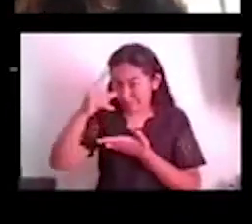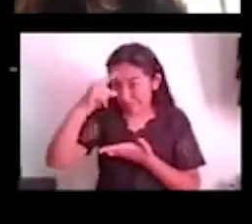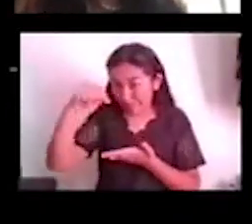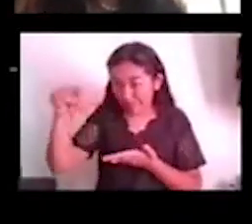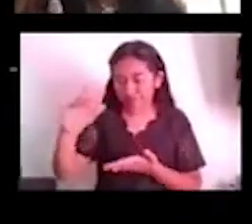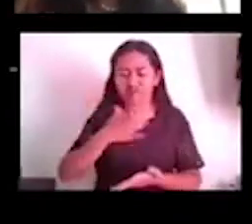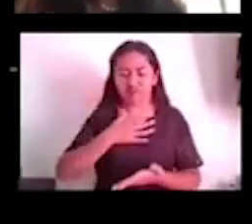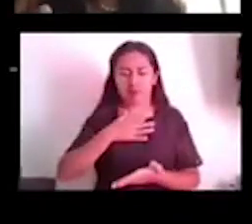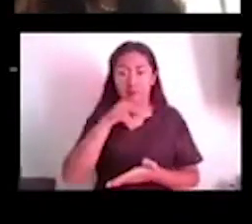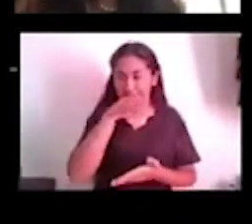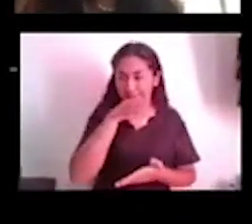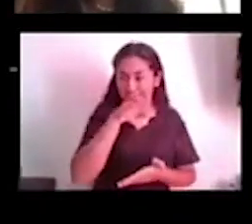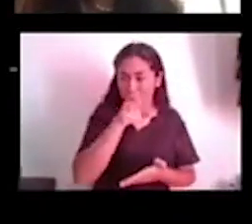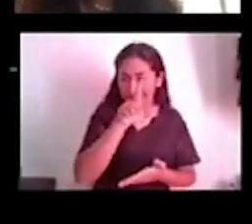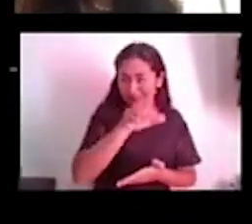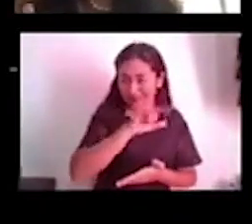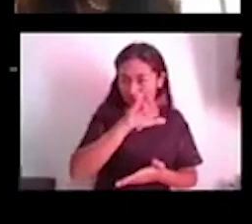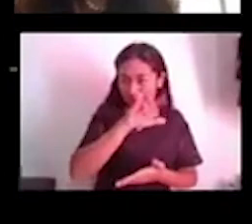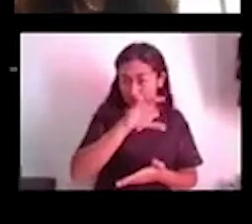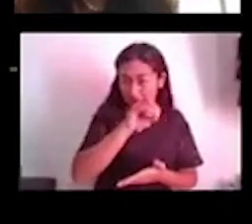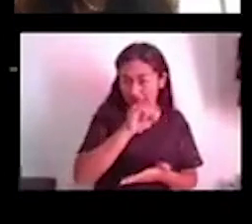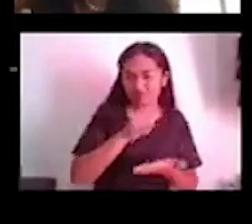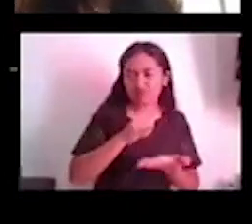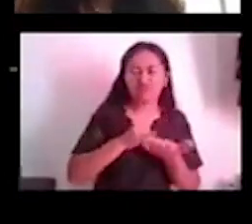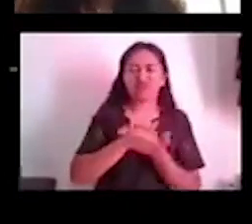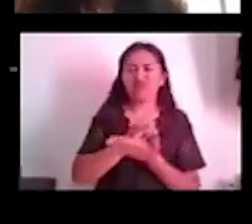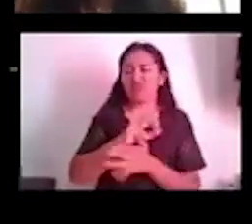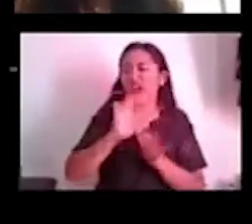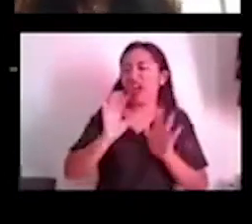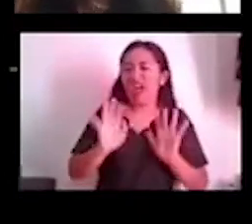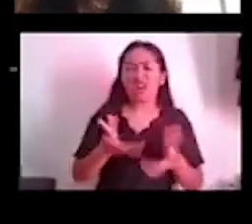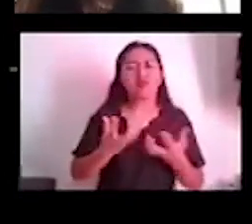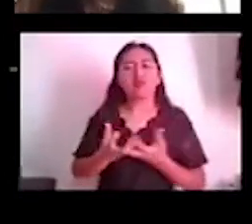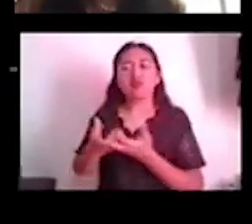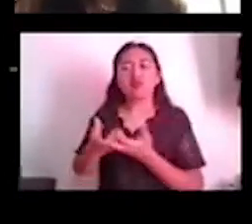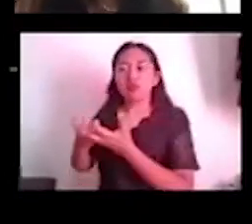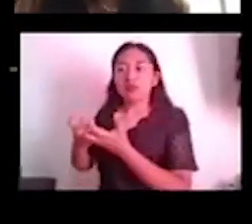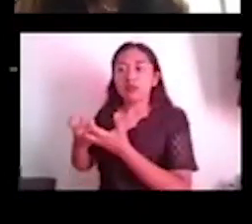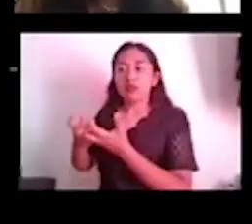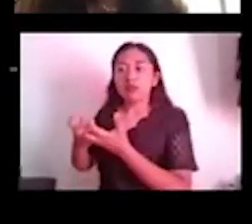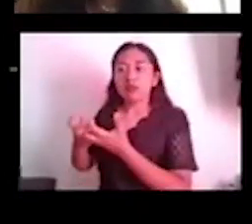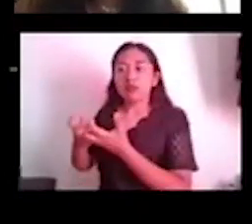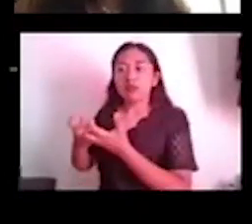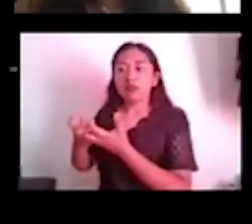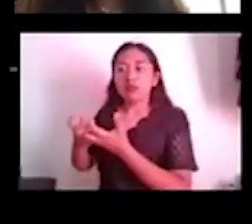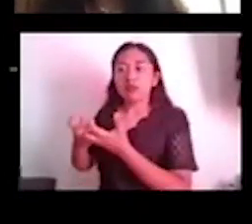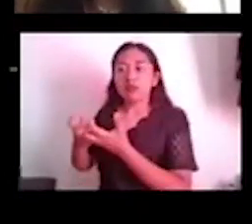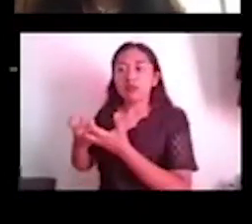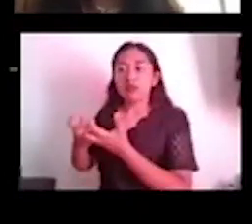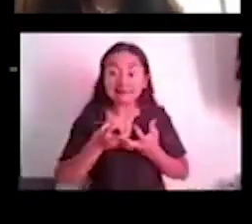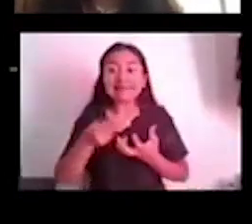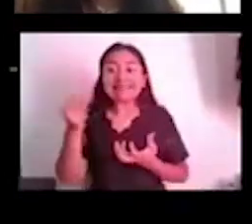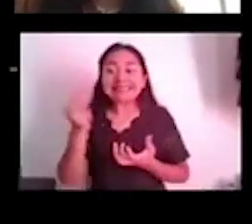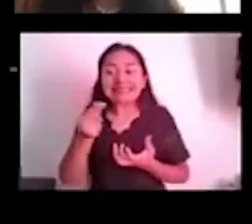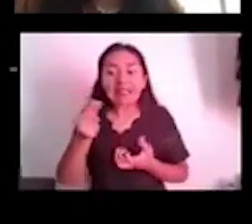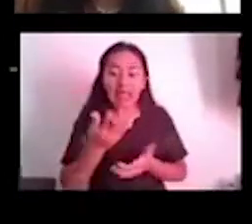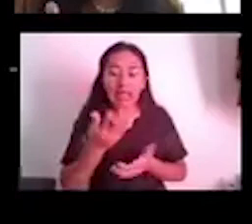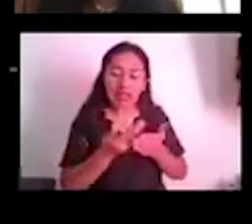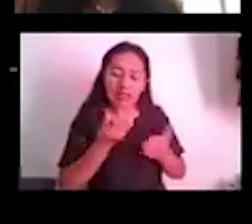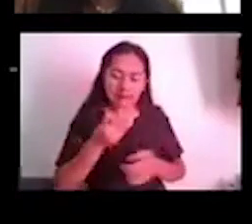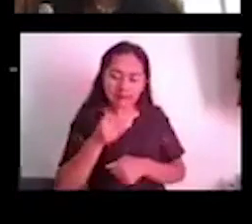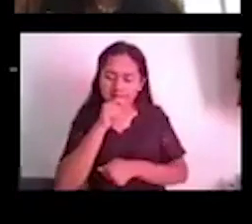mexicas. Ellos estaban allí porque se los habían permitido, ¿no? Tanto los colhuas como los tepanecas. Así que